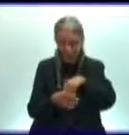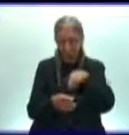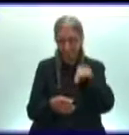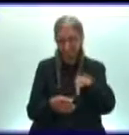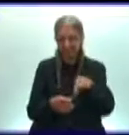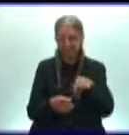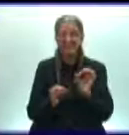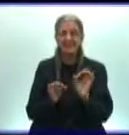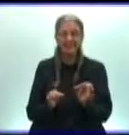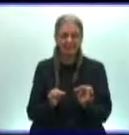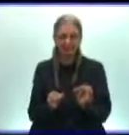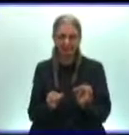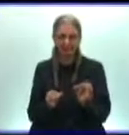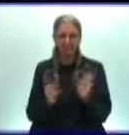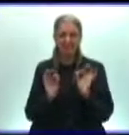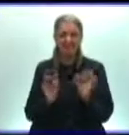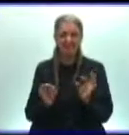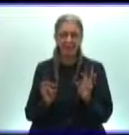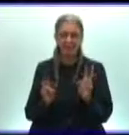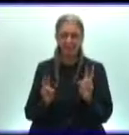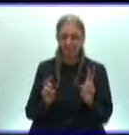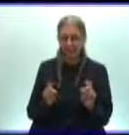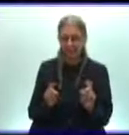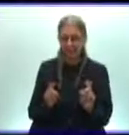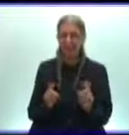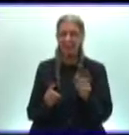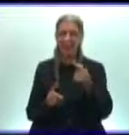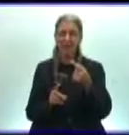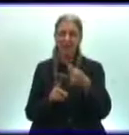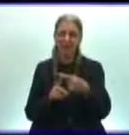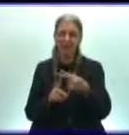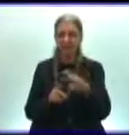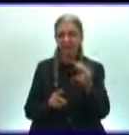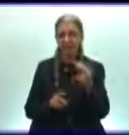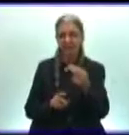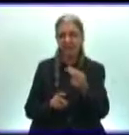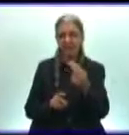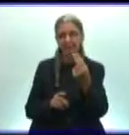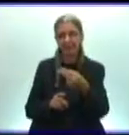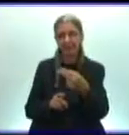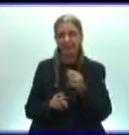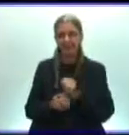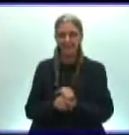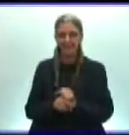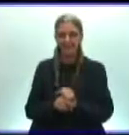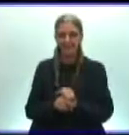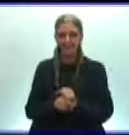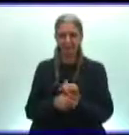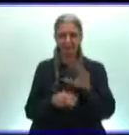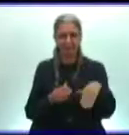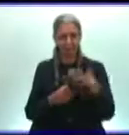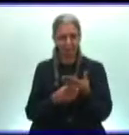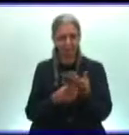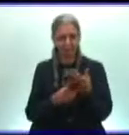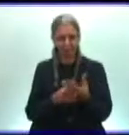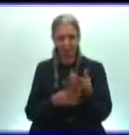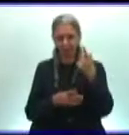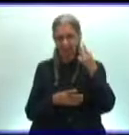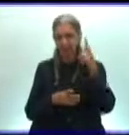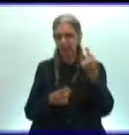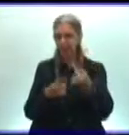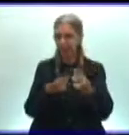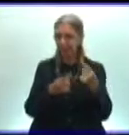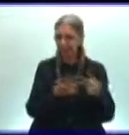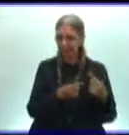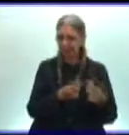siempre va a tener el mismo valor que la cantidad de protones, pero con carga positiva. Les propongo recordar otro aspecto importante